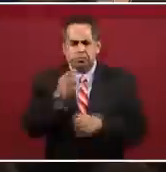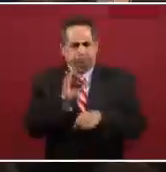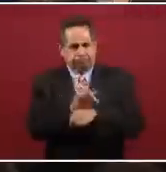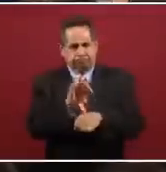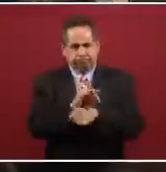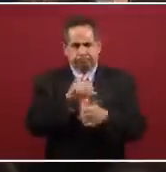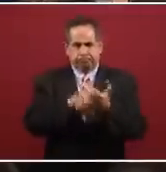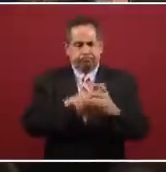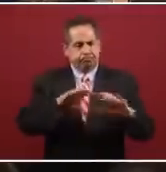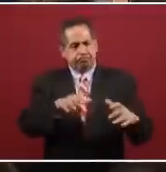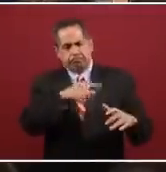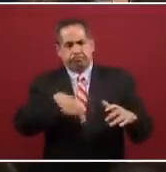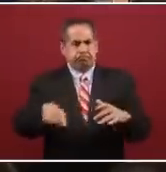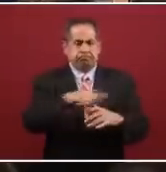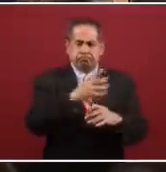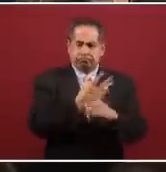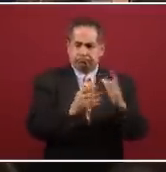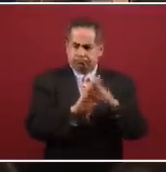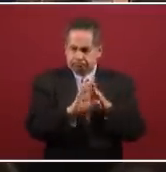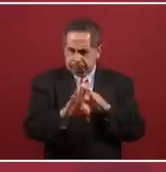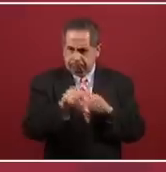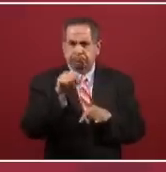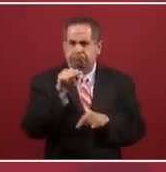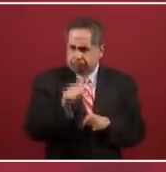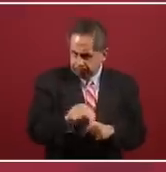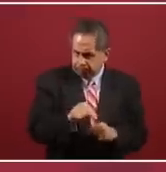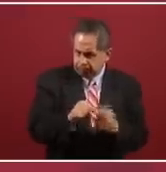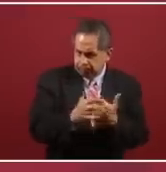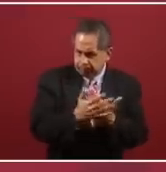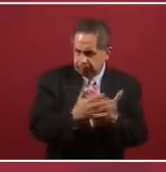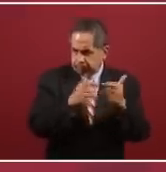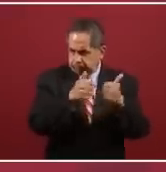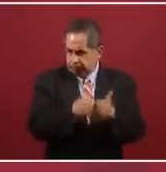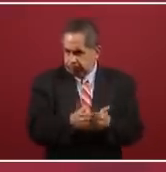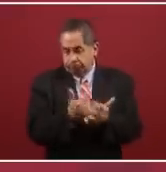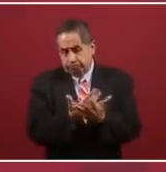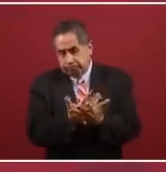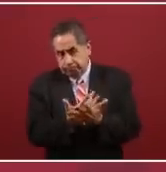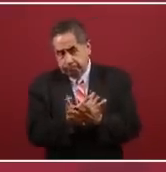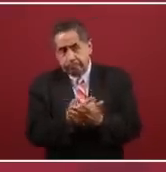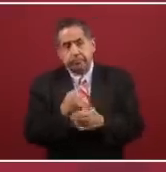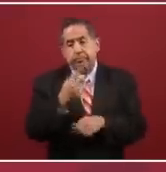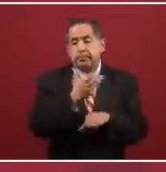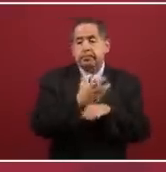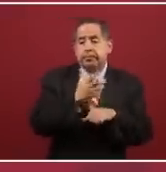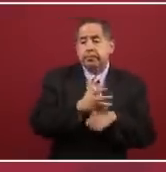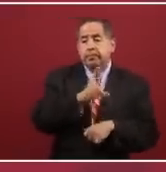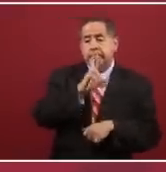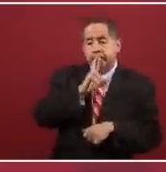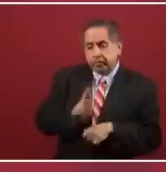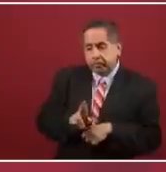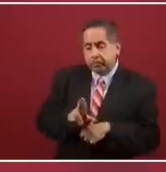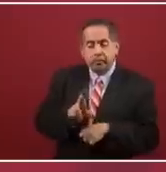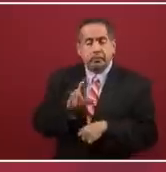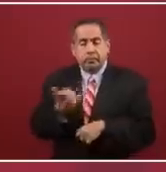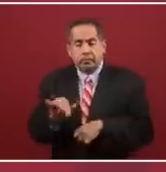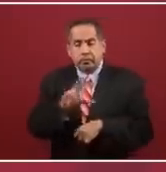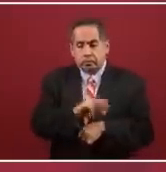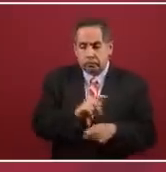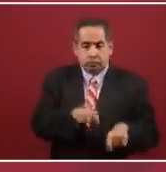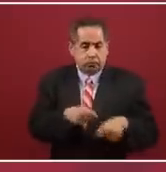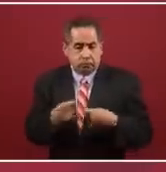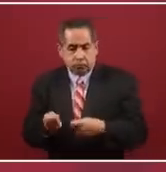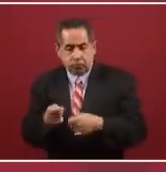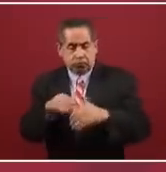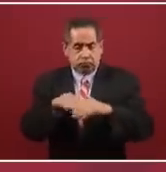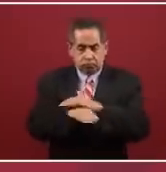proteger a los migrantes que van a esperar que en Estados Unidos decidan sobre